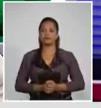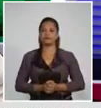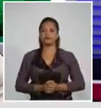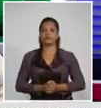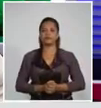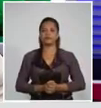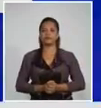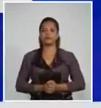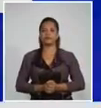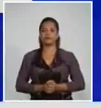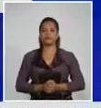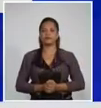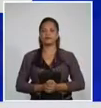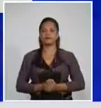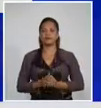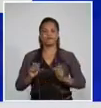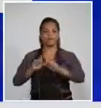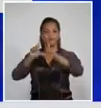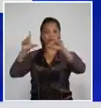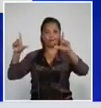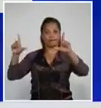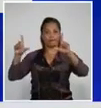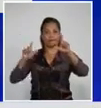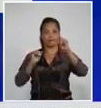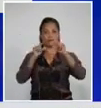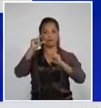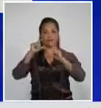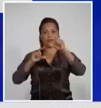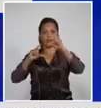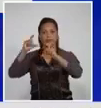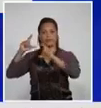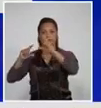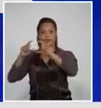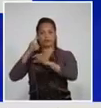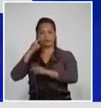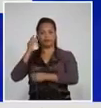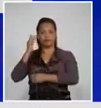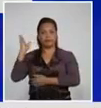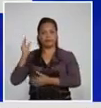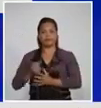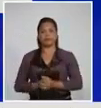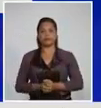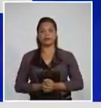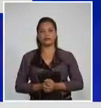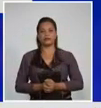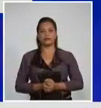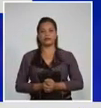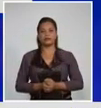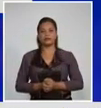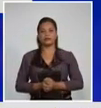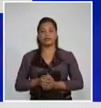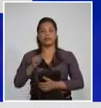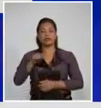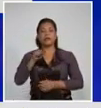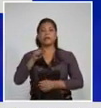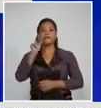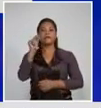En el gráfico, lo dejan un momento ahí, el gráfico donde se ponen los autóctonos